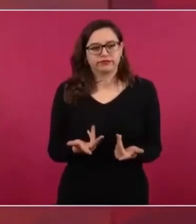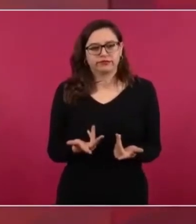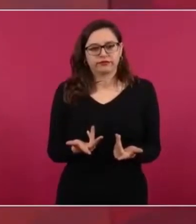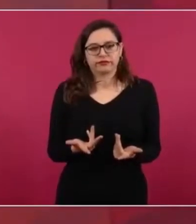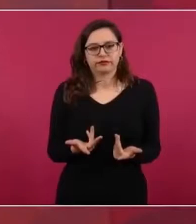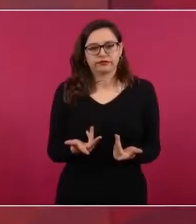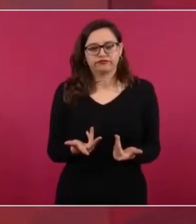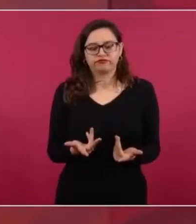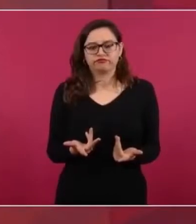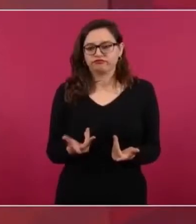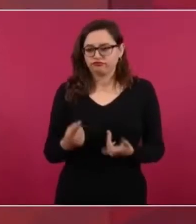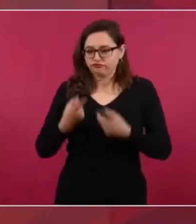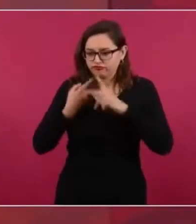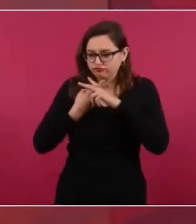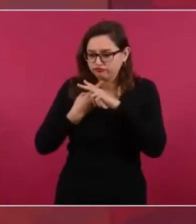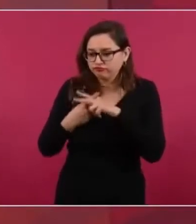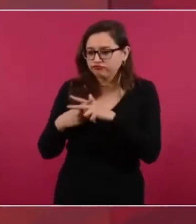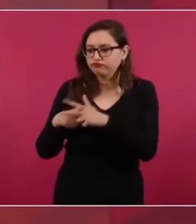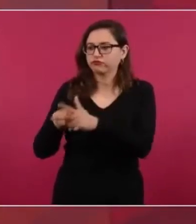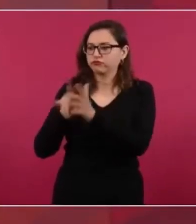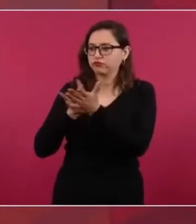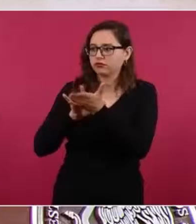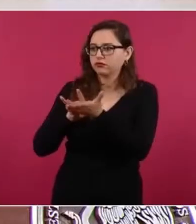la práctica de la fraternidad,